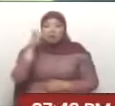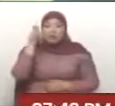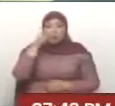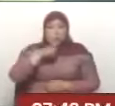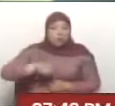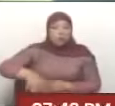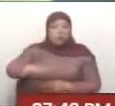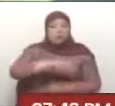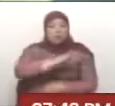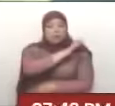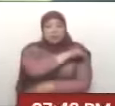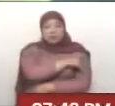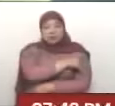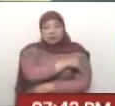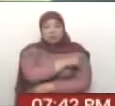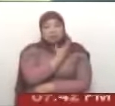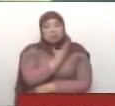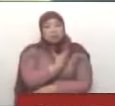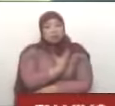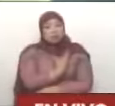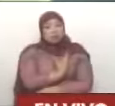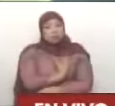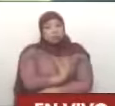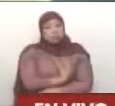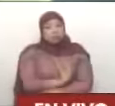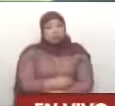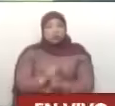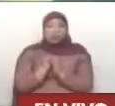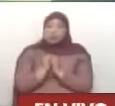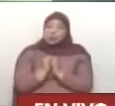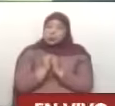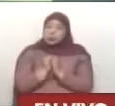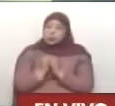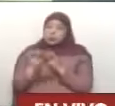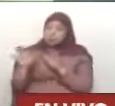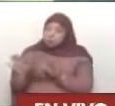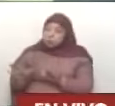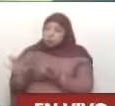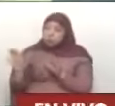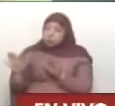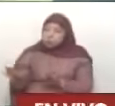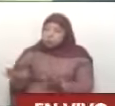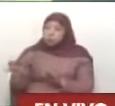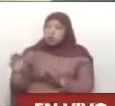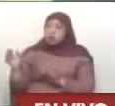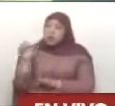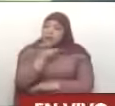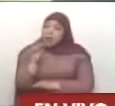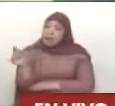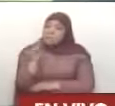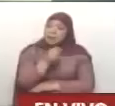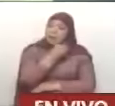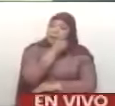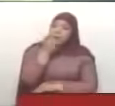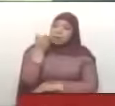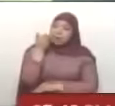pueblo palestino. Que las oraciones del pueblo musulmán en el Ramadán sirvan para conseguir la